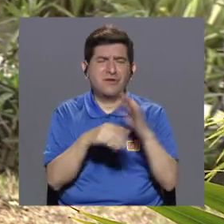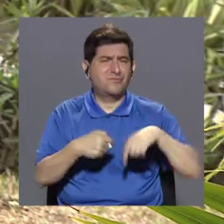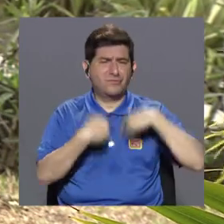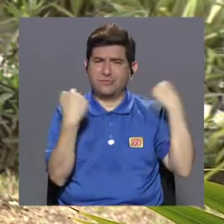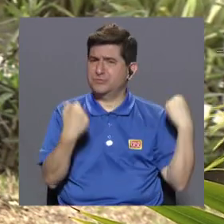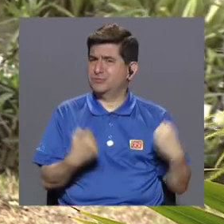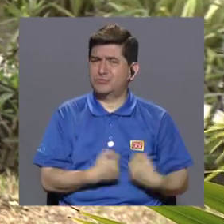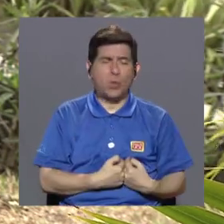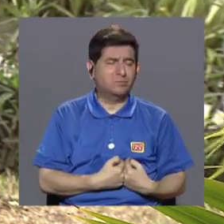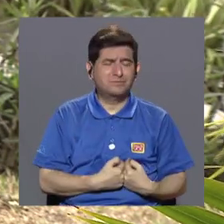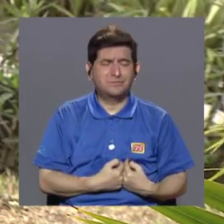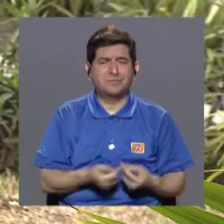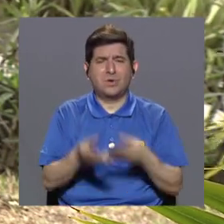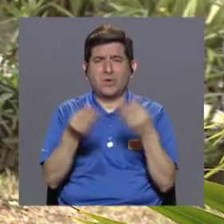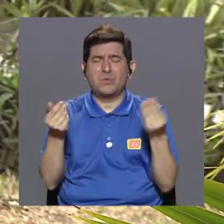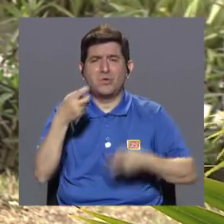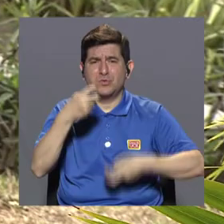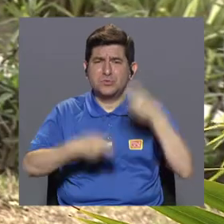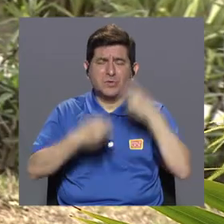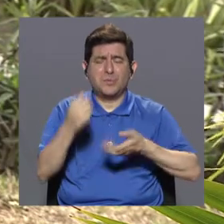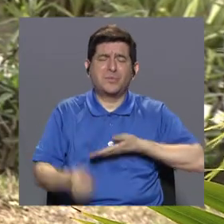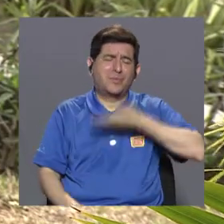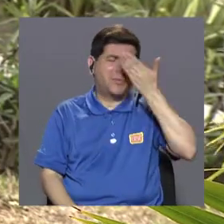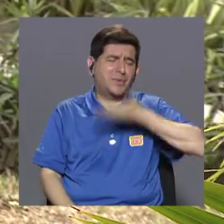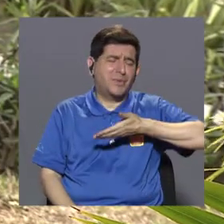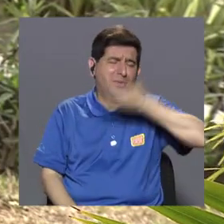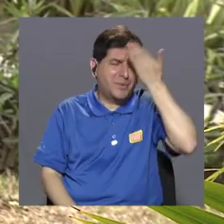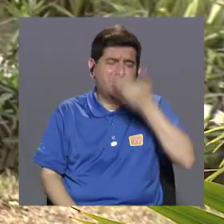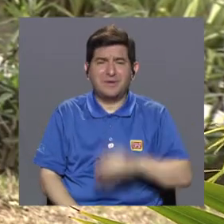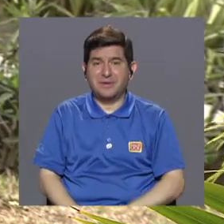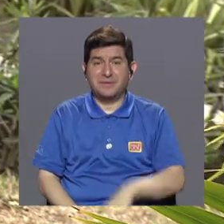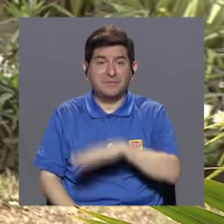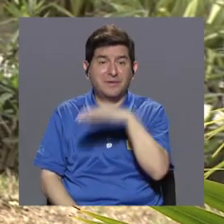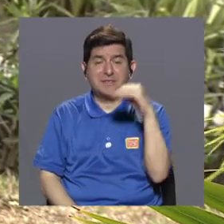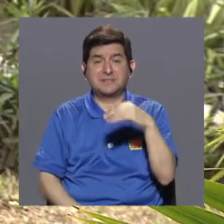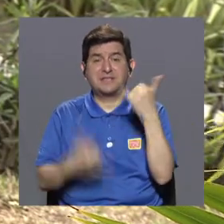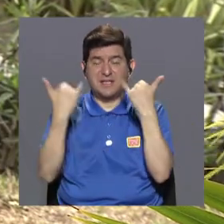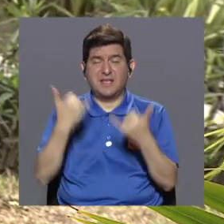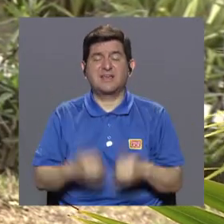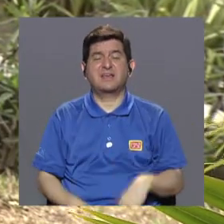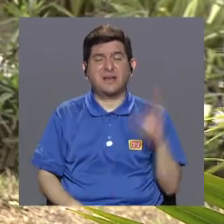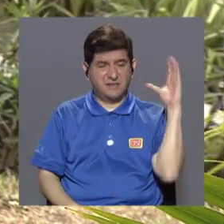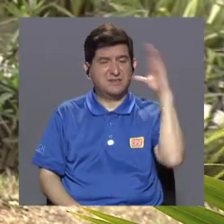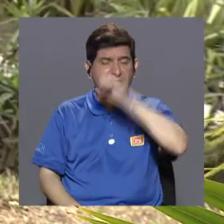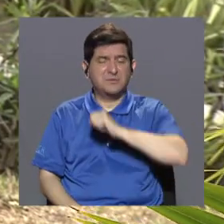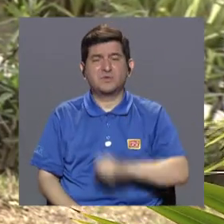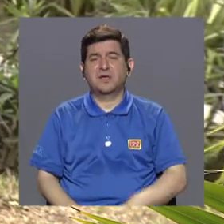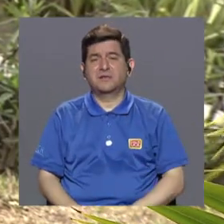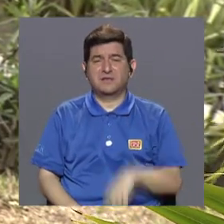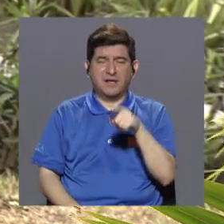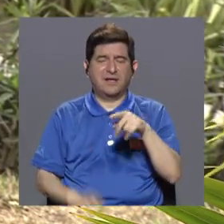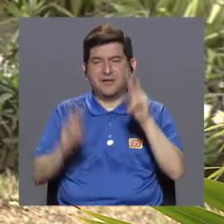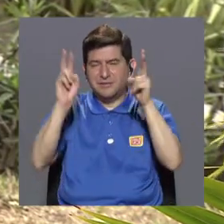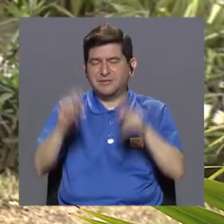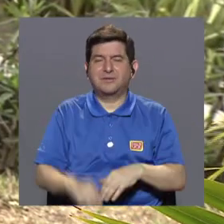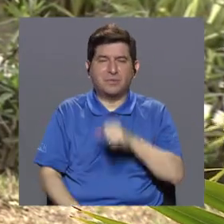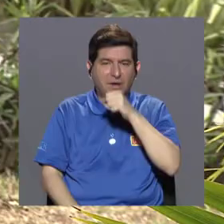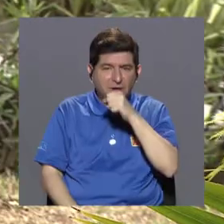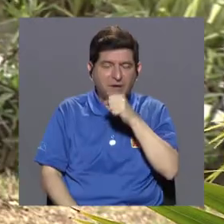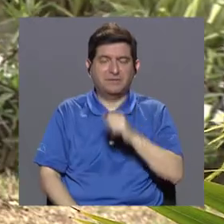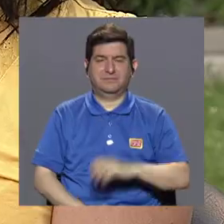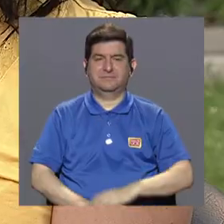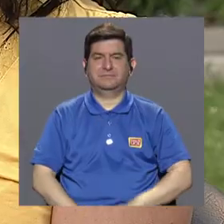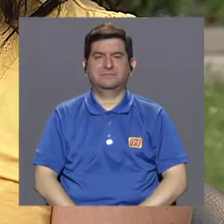les produce problemas respiratorios y ya ahí sí es muy evidente, tos, por ejemplo. Uh-huh. Ok.